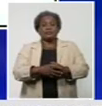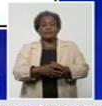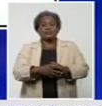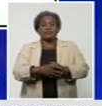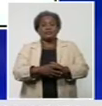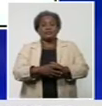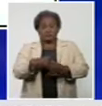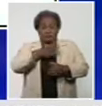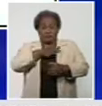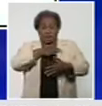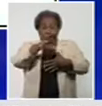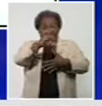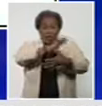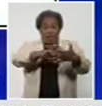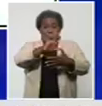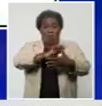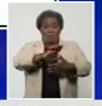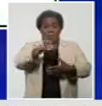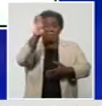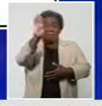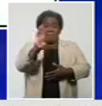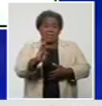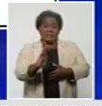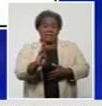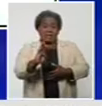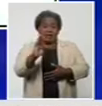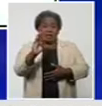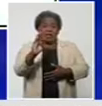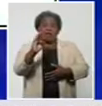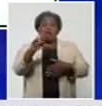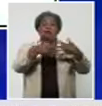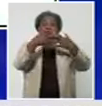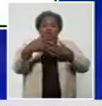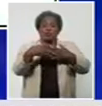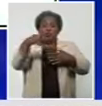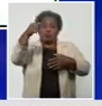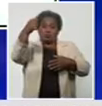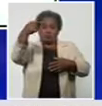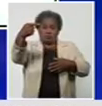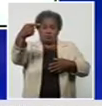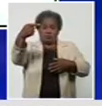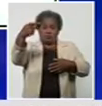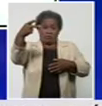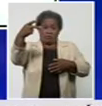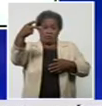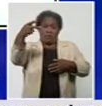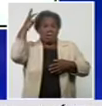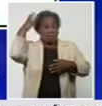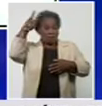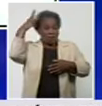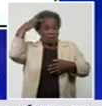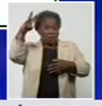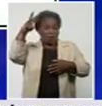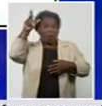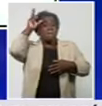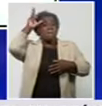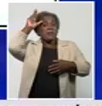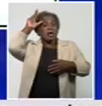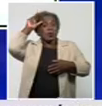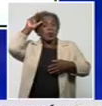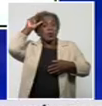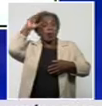nuestra región pues está Brasil, está Estados Unidos de Norteamérica, está México, está Perú, está